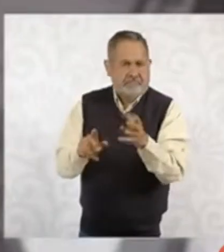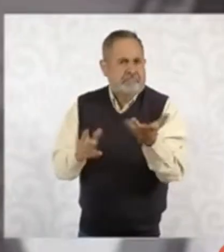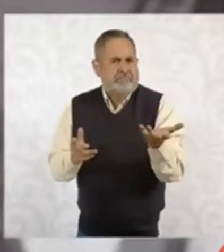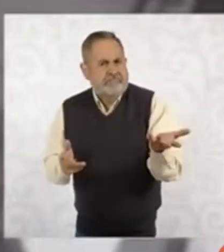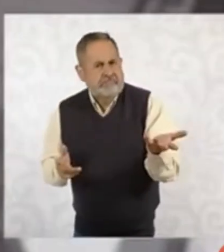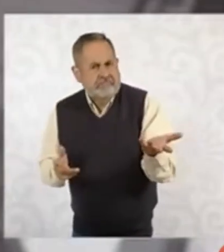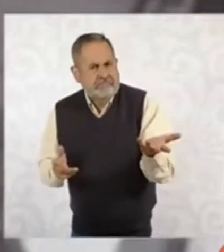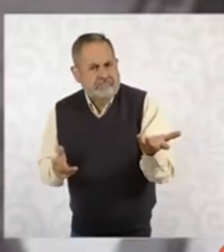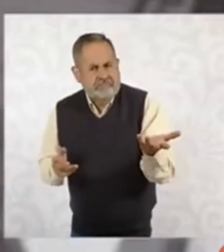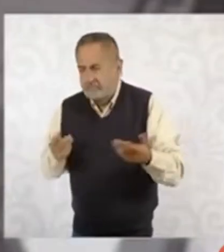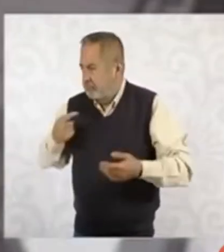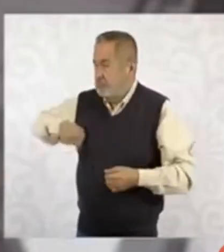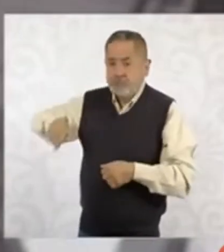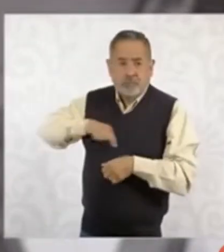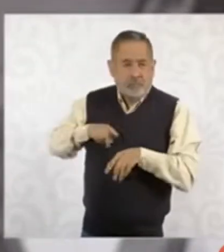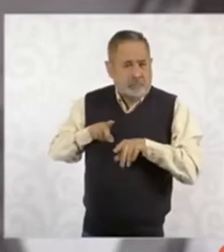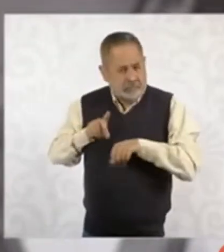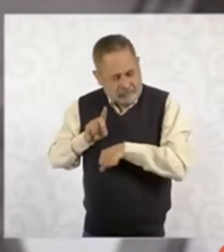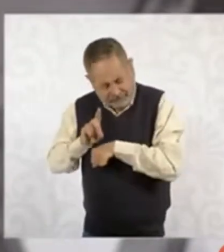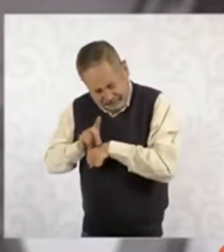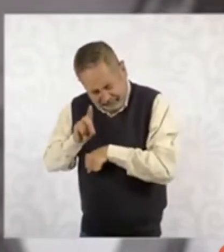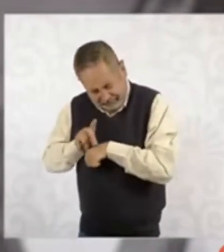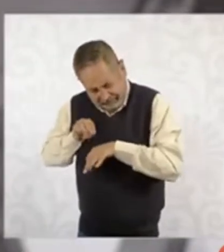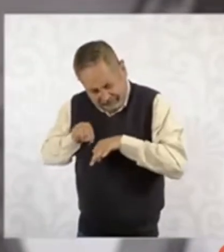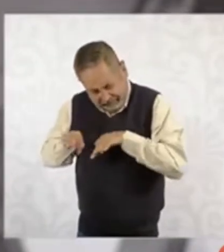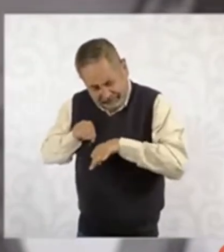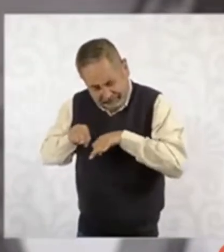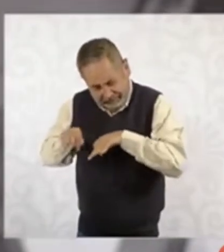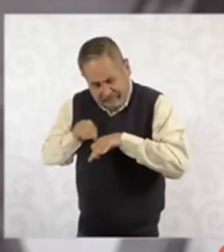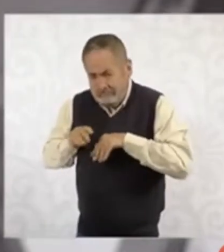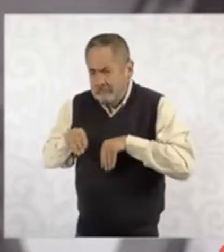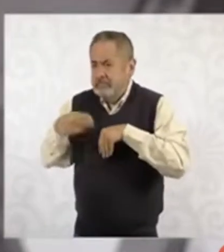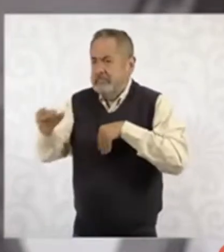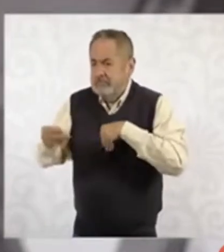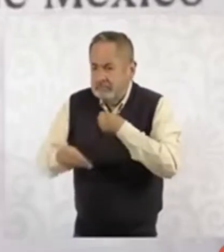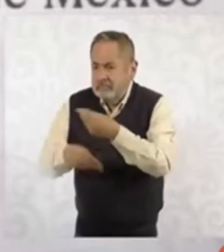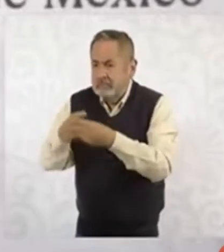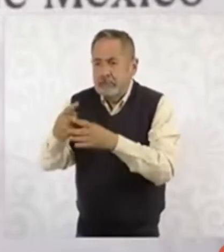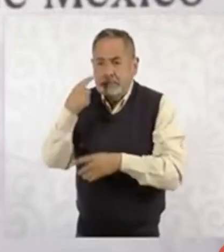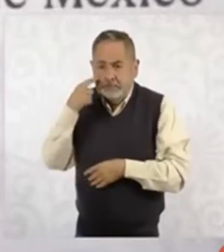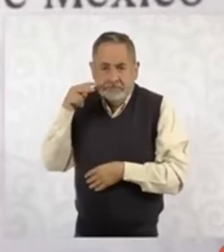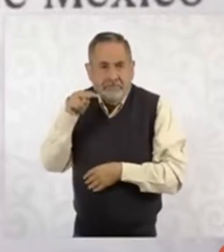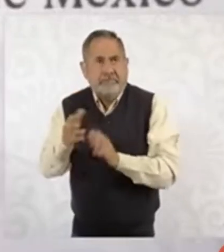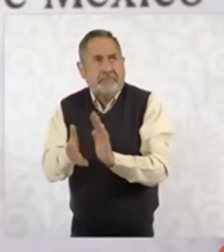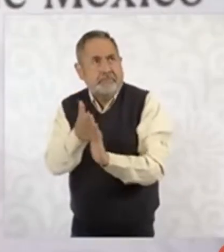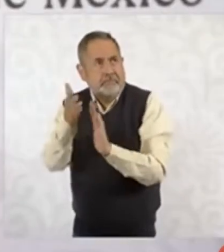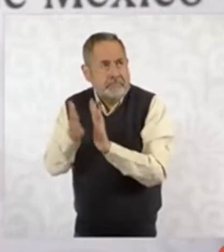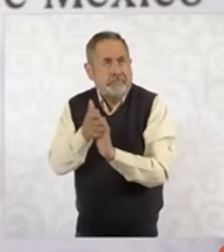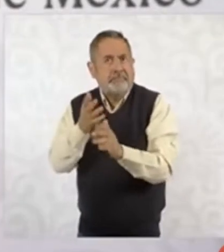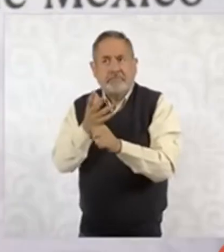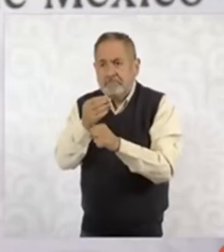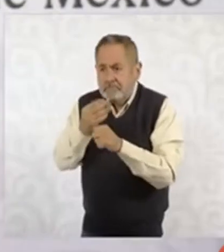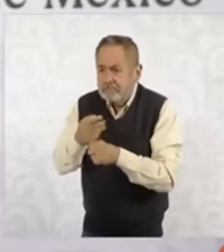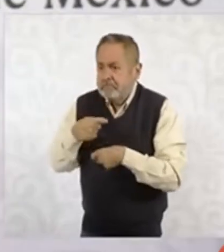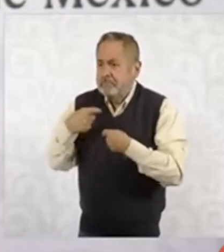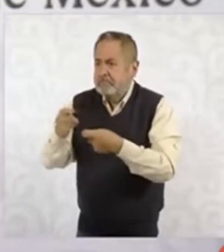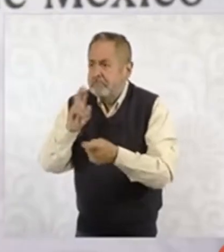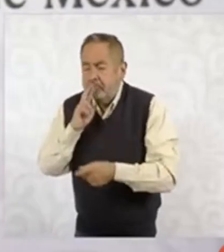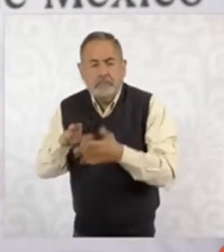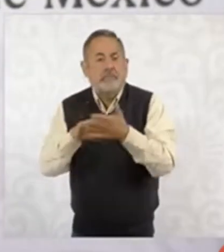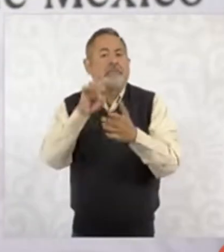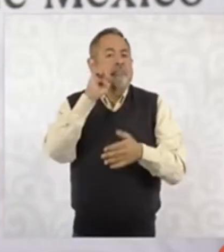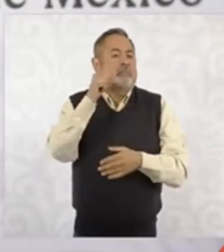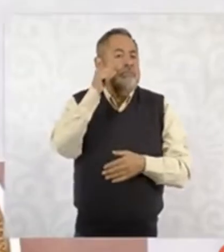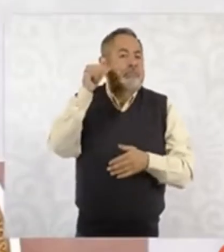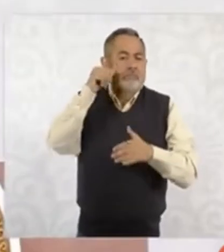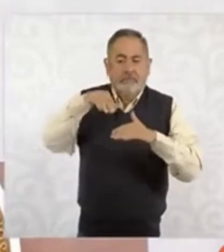Entonces, trabajamos todos los días por el pueblo de México y tenemos obras y resultados. Ayer un paso a